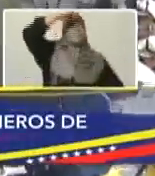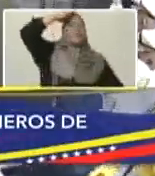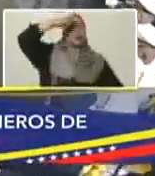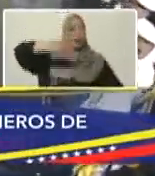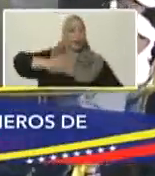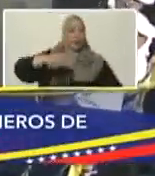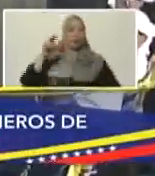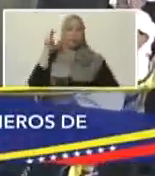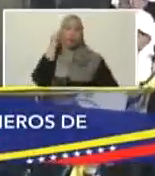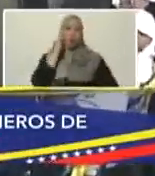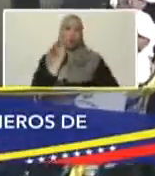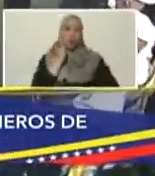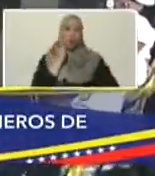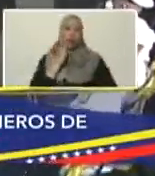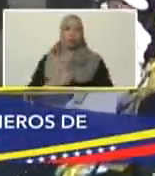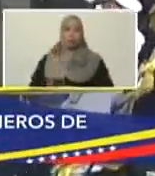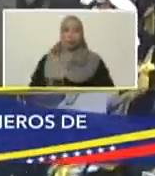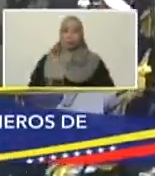Bolivariana.